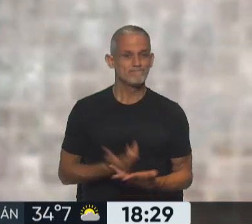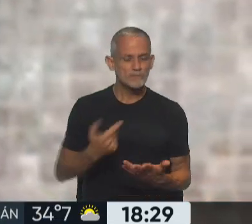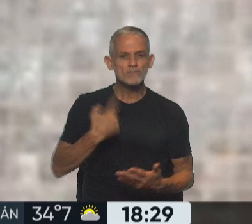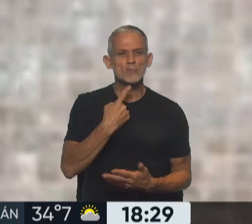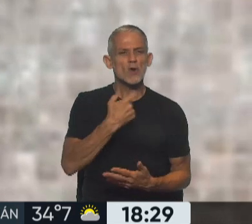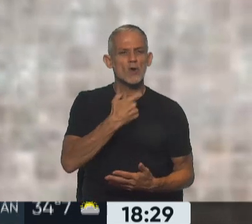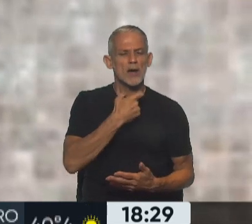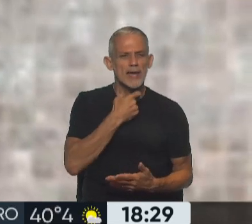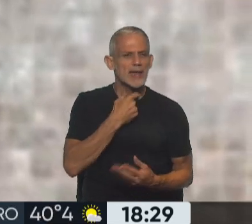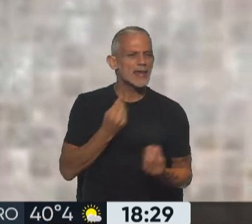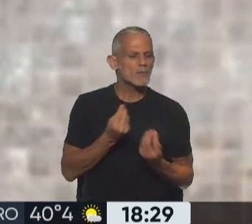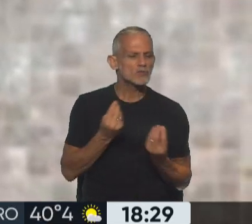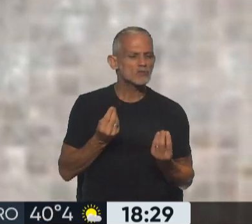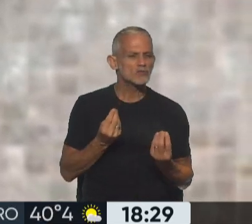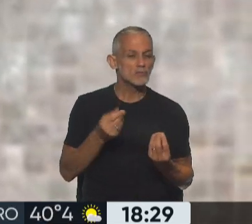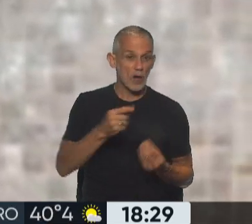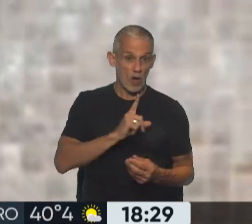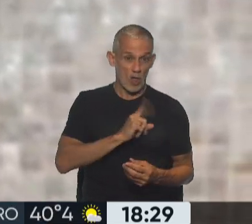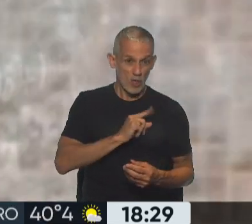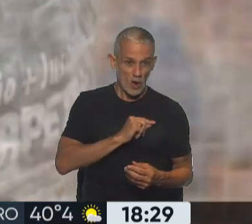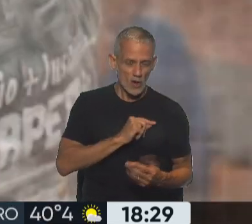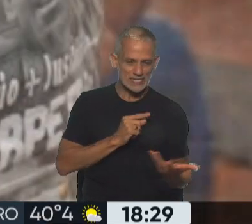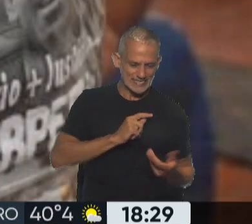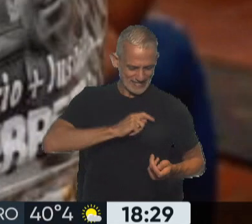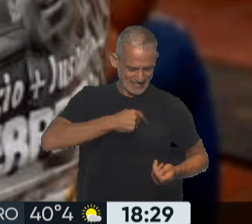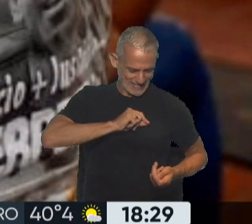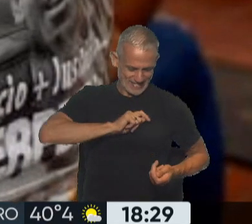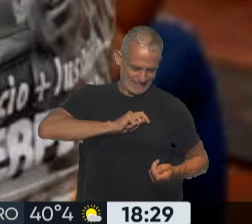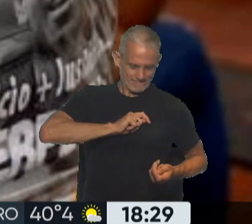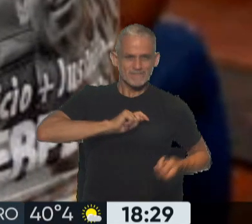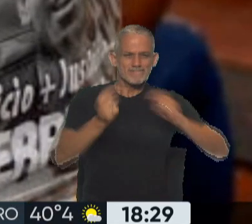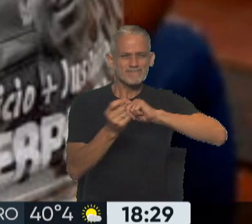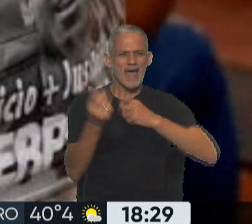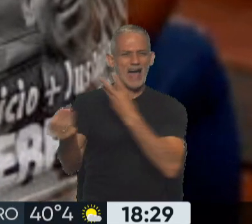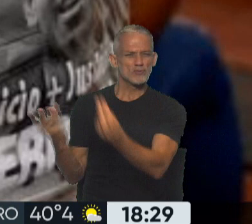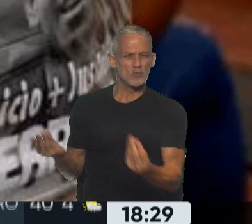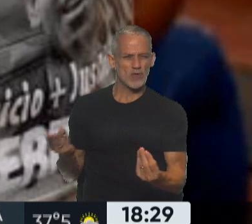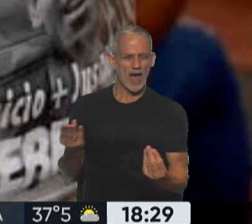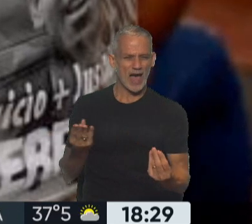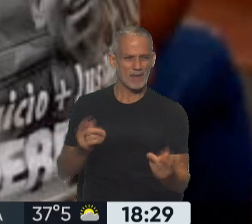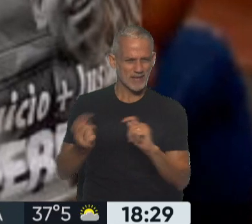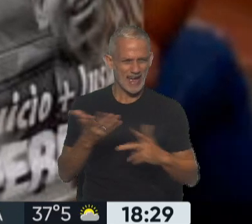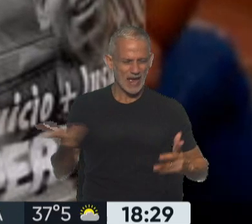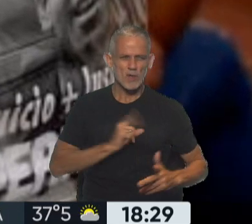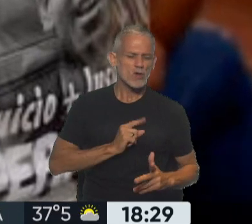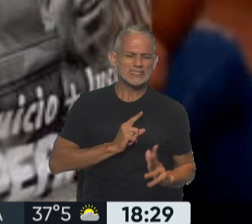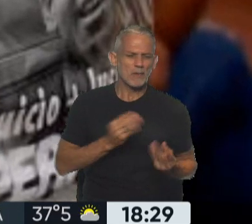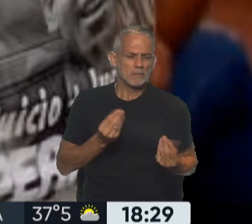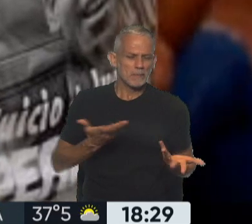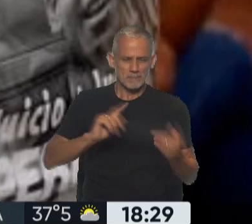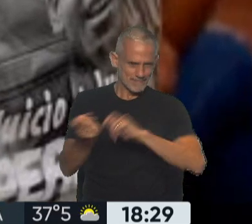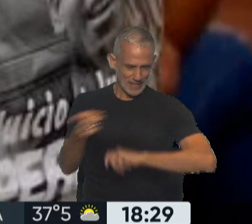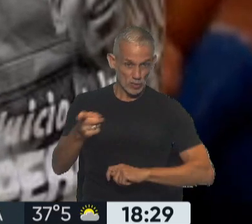queremos ese dolor en convertir en ayuda y queremos que la gente venga